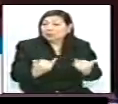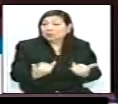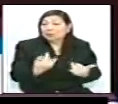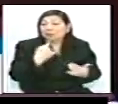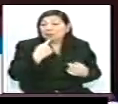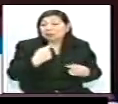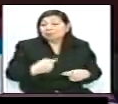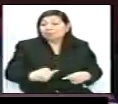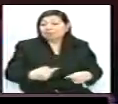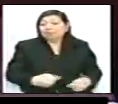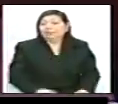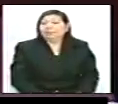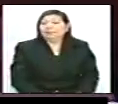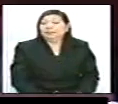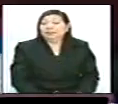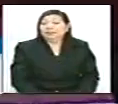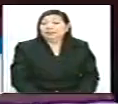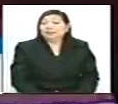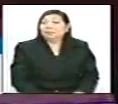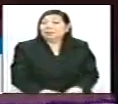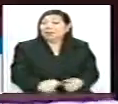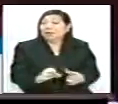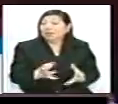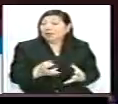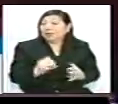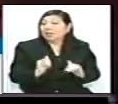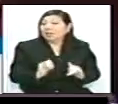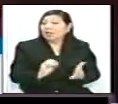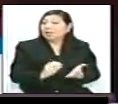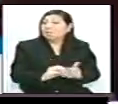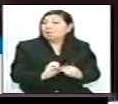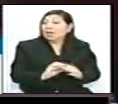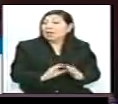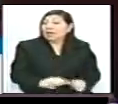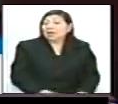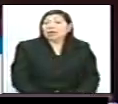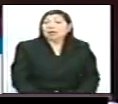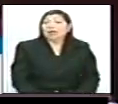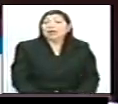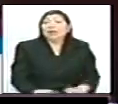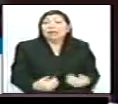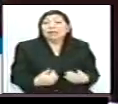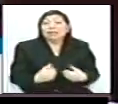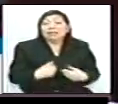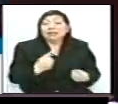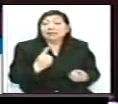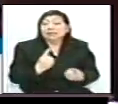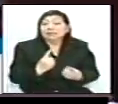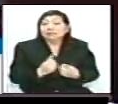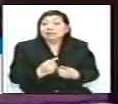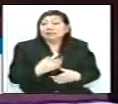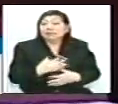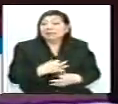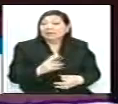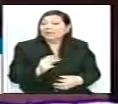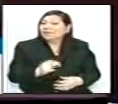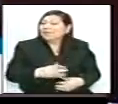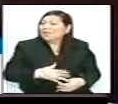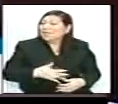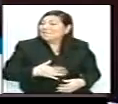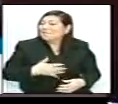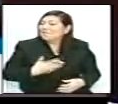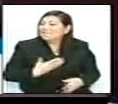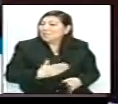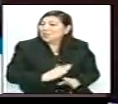para debatir. Pero lo que tiene que quedar claro es que aquellos que tienen un directo interés no